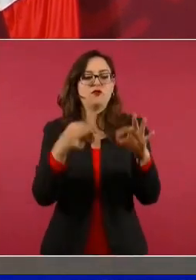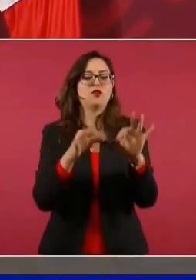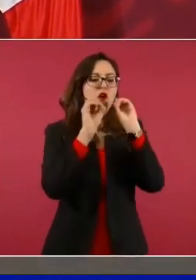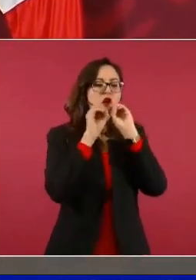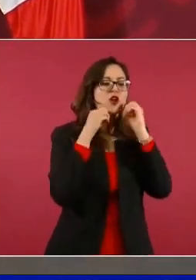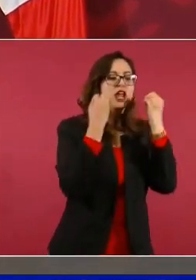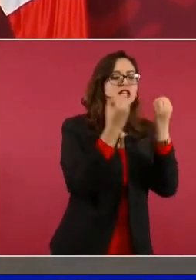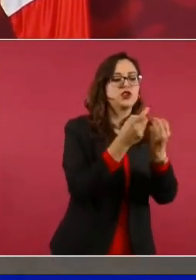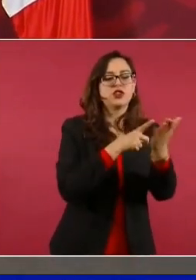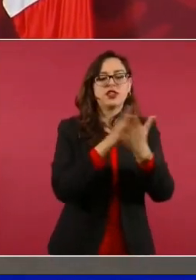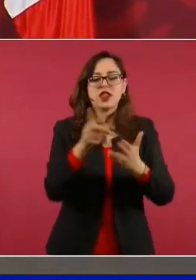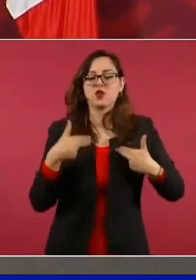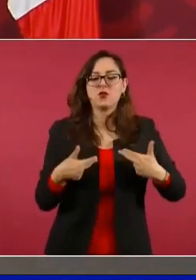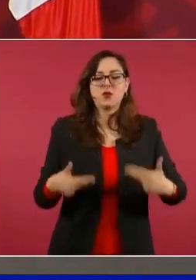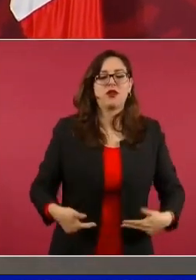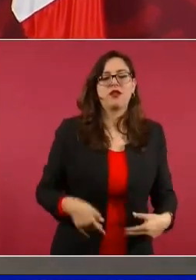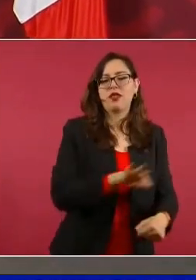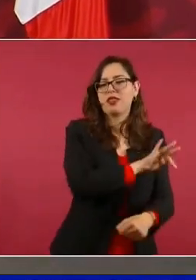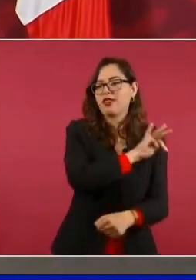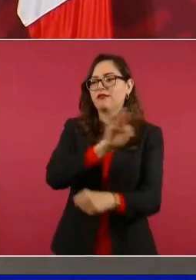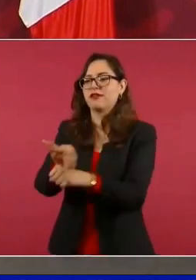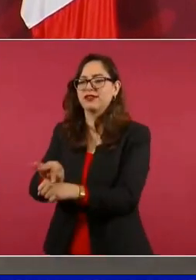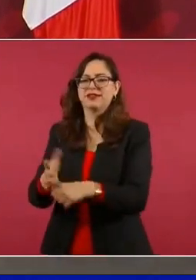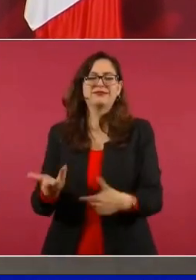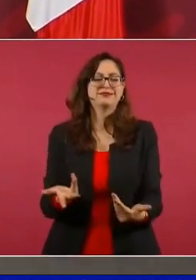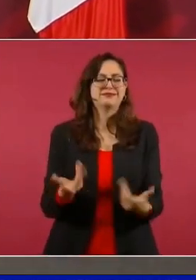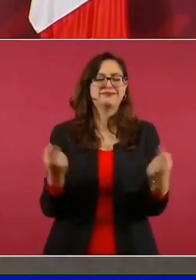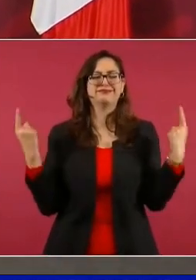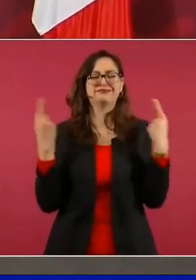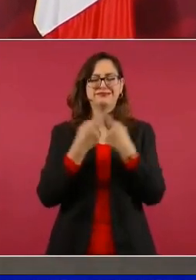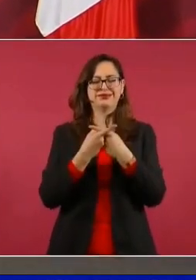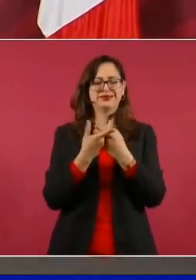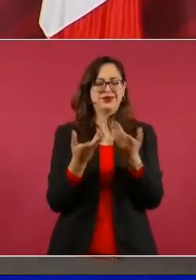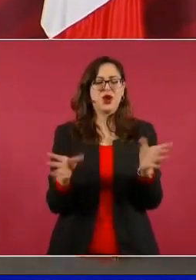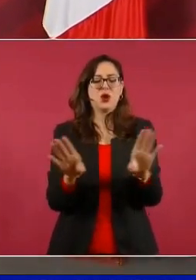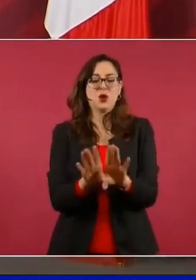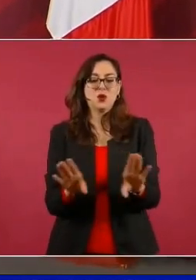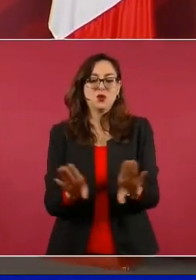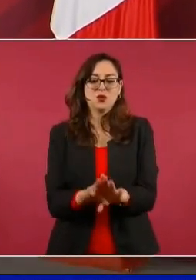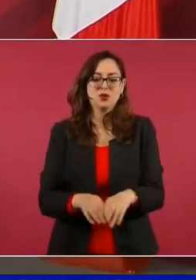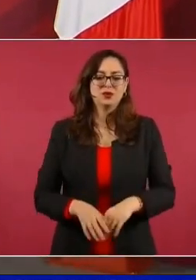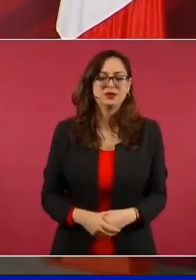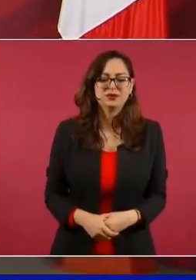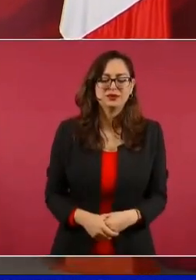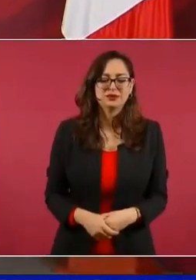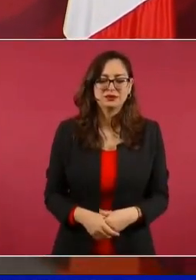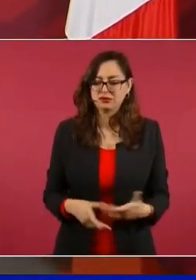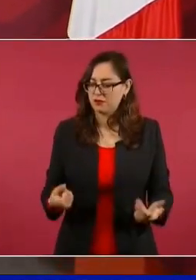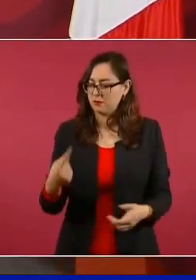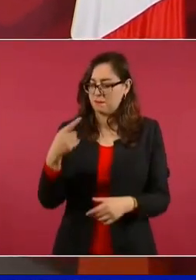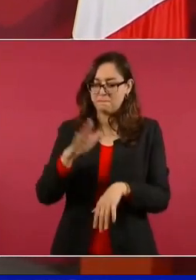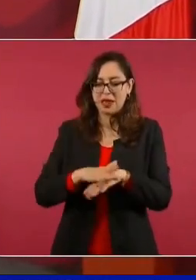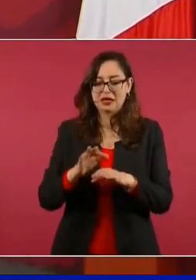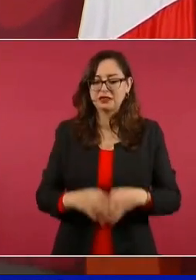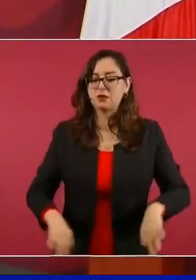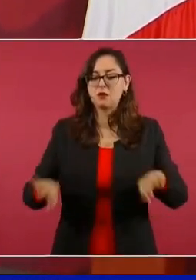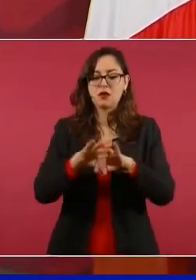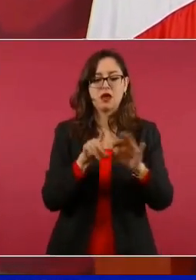Yo no quiero eso. Yo quiero que no haya violación de derechos